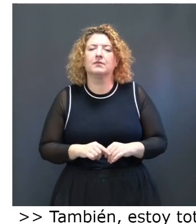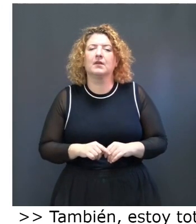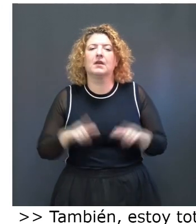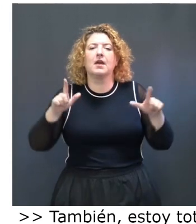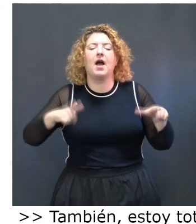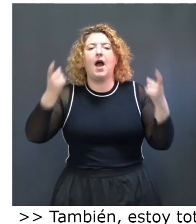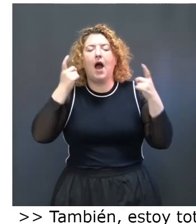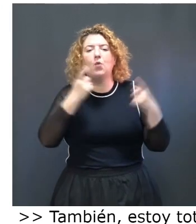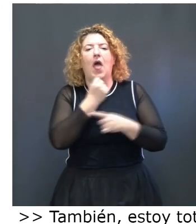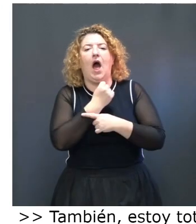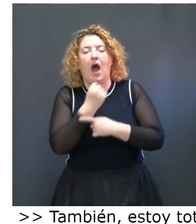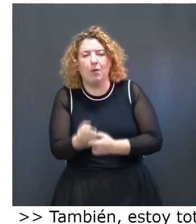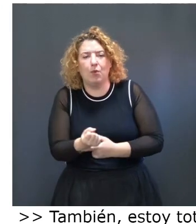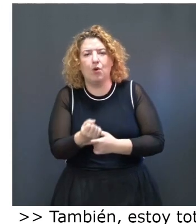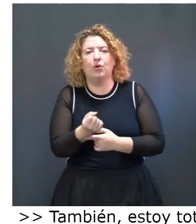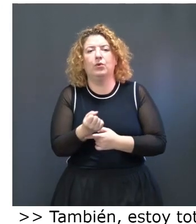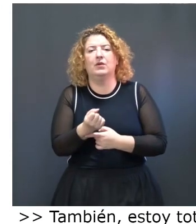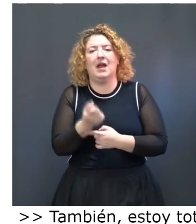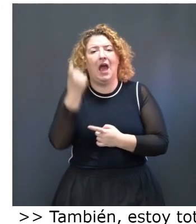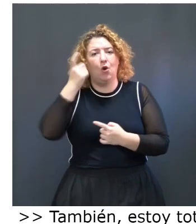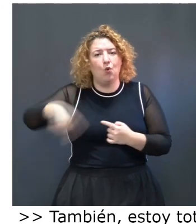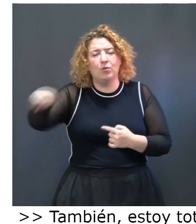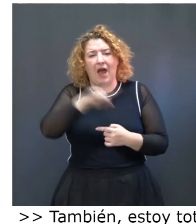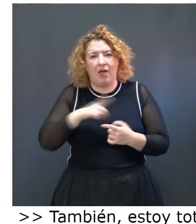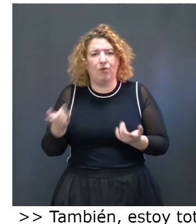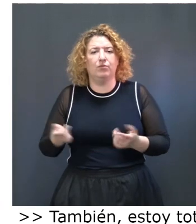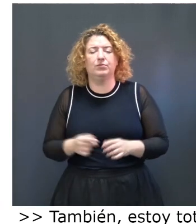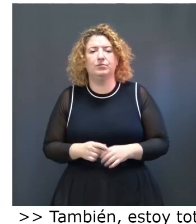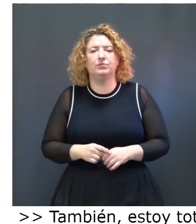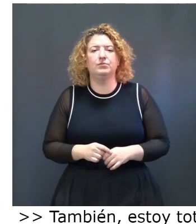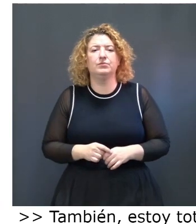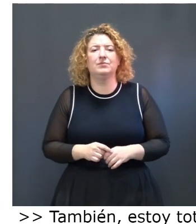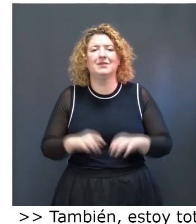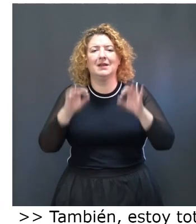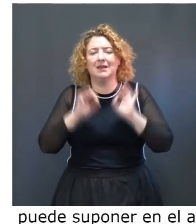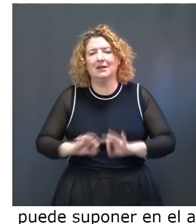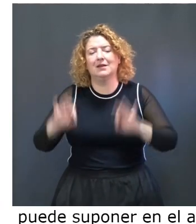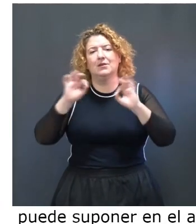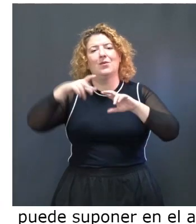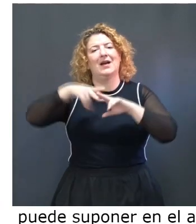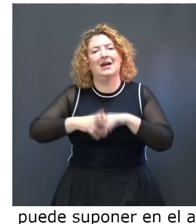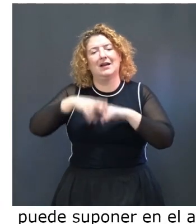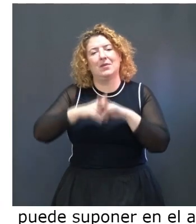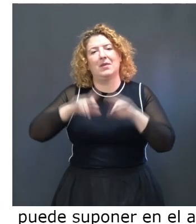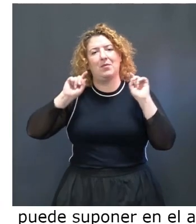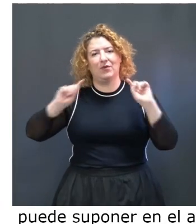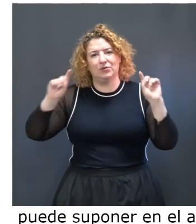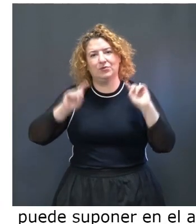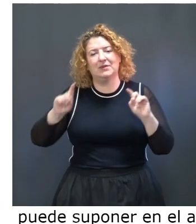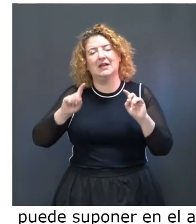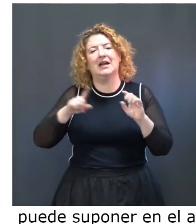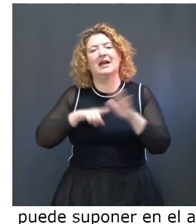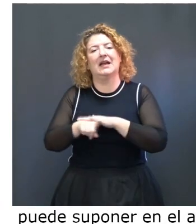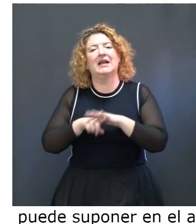aula como herramienta para el alumnado y también especialmente como herramienta para el profesorado, para la